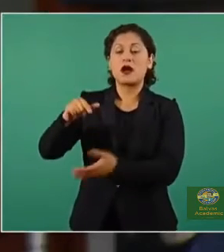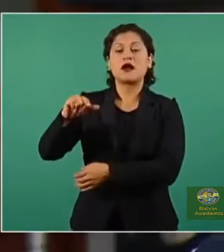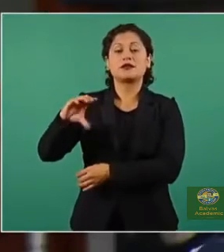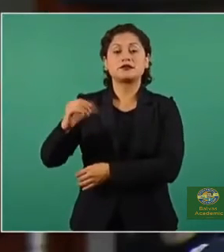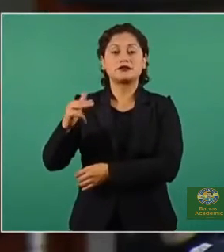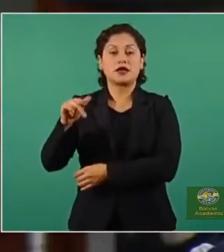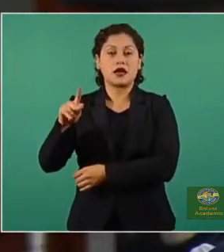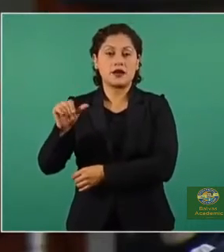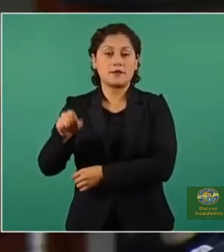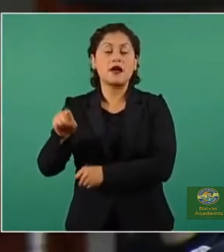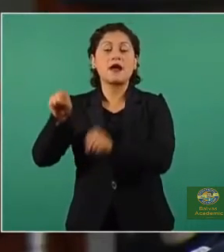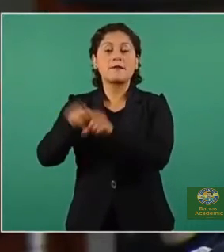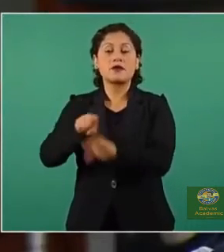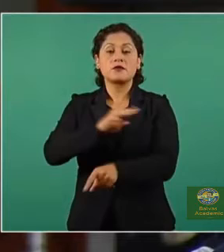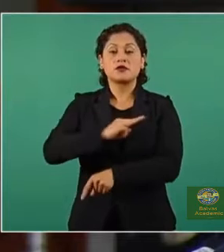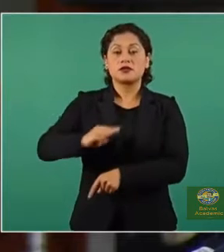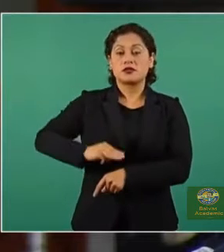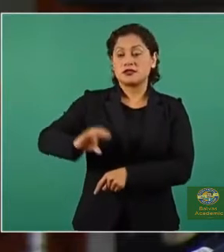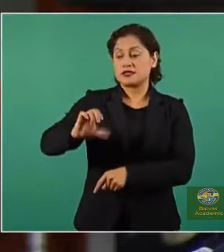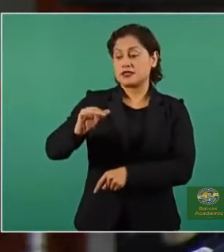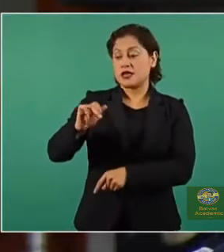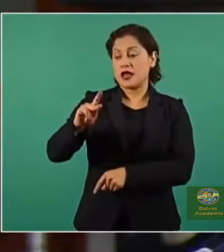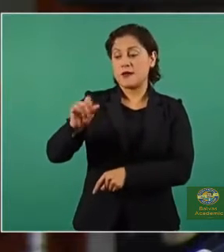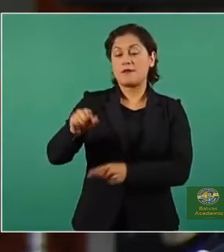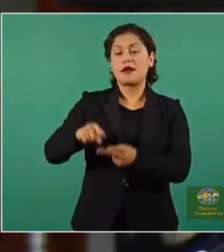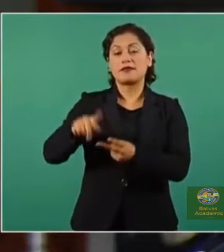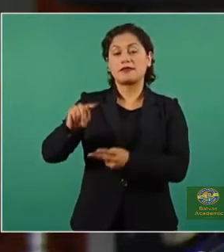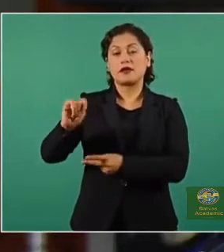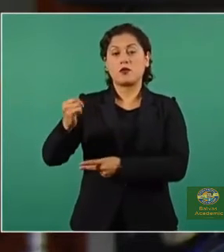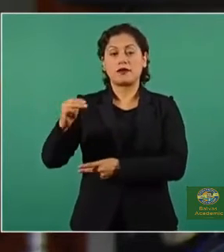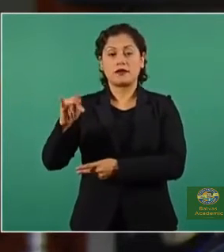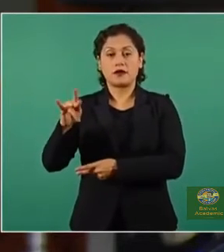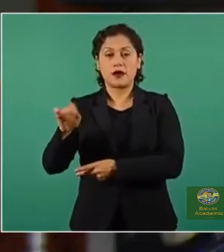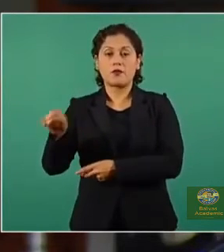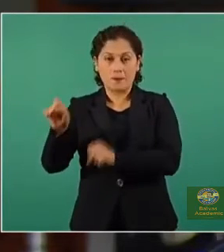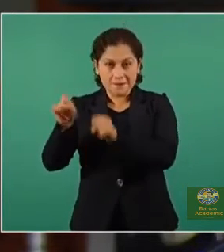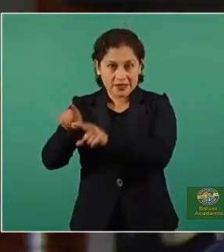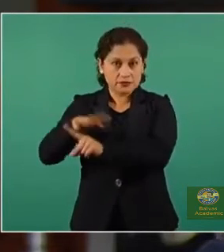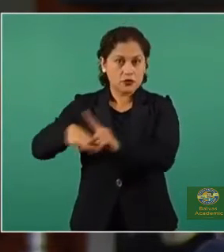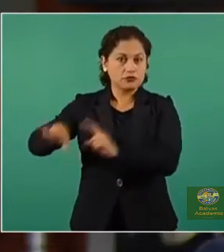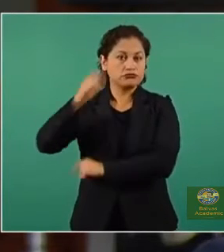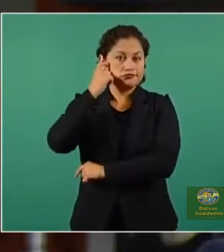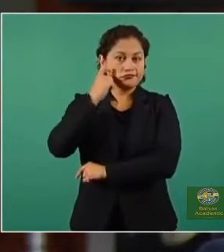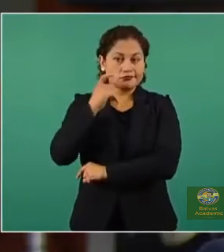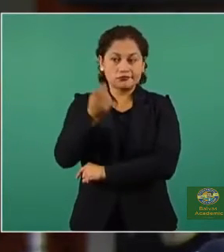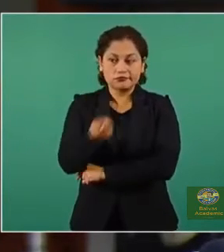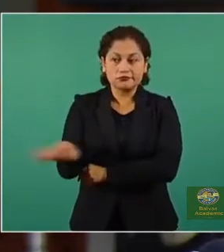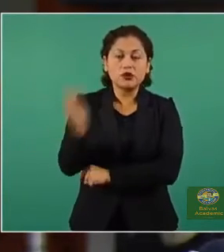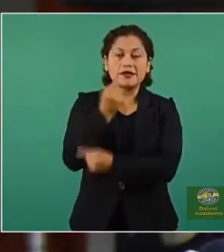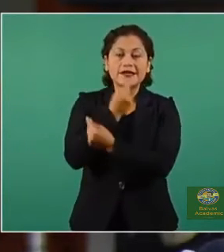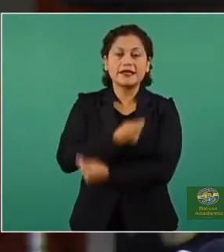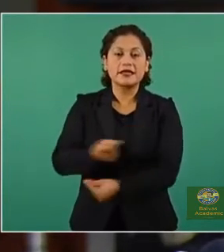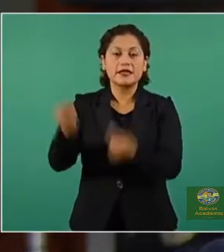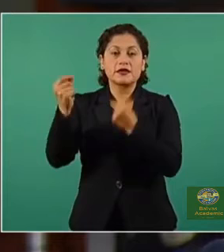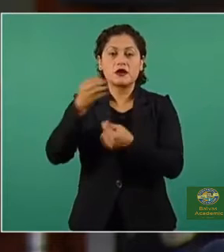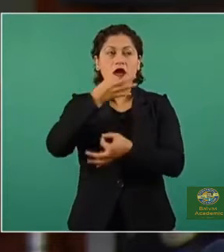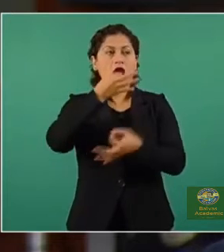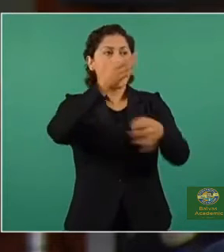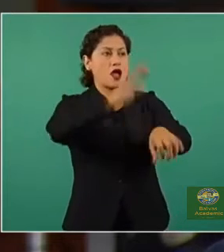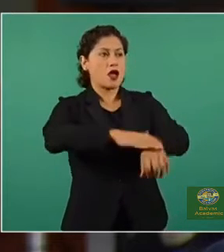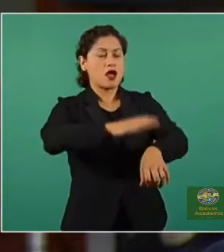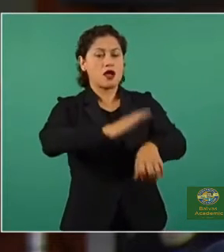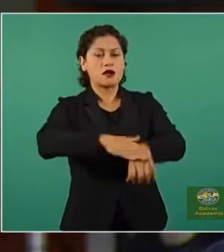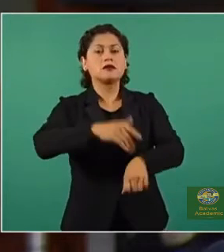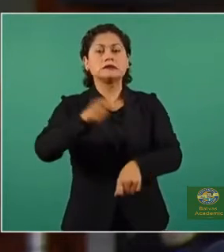al municipio de Chilapa y Huehuetenango, en el estado de Guerrero también, enviaron un mensaje en el sentido de que ellos quieren regresar a sus